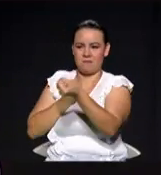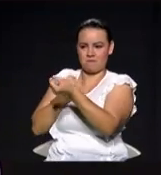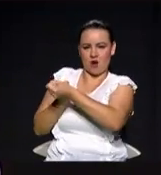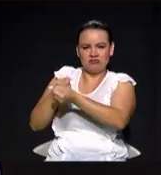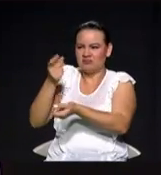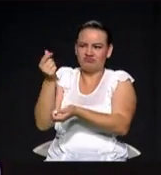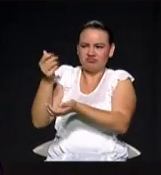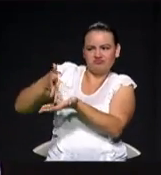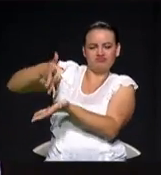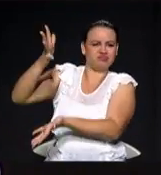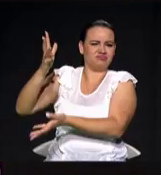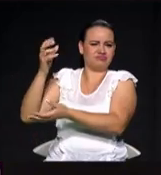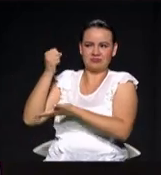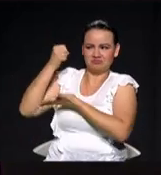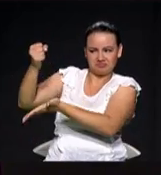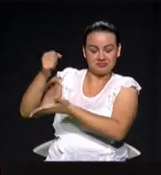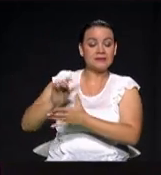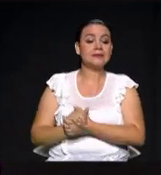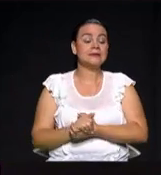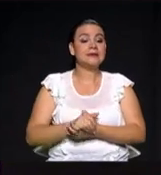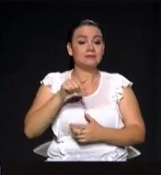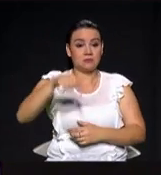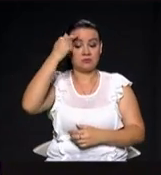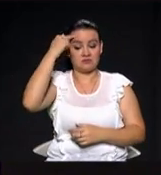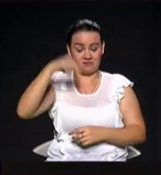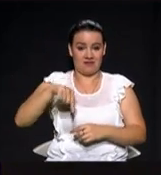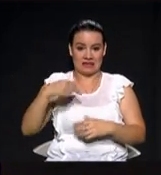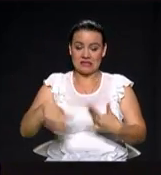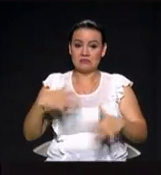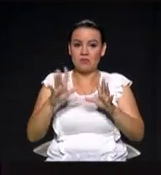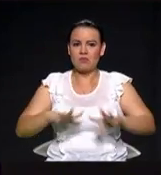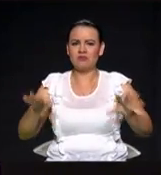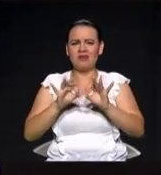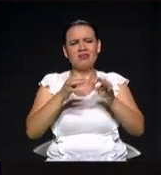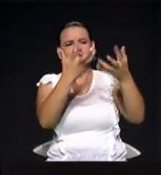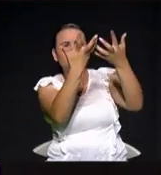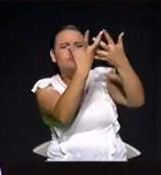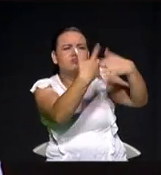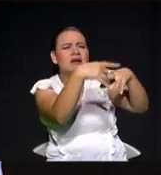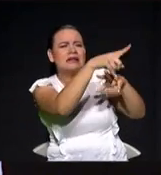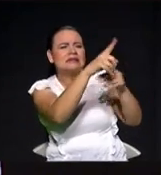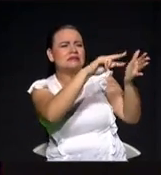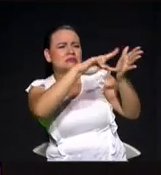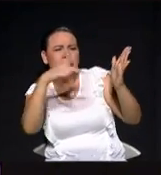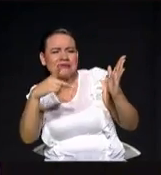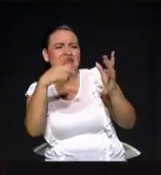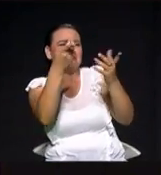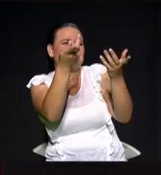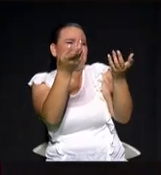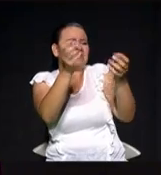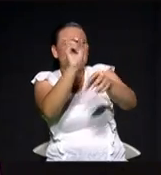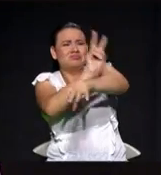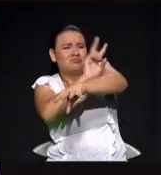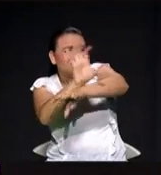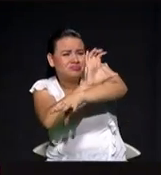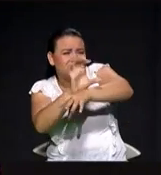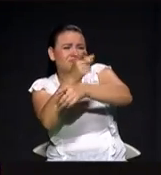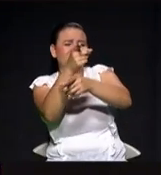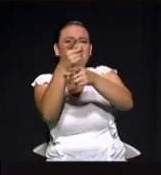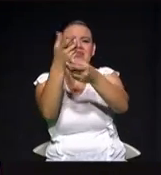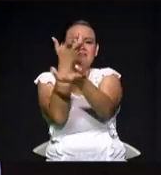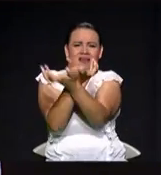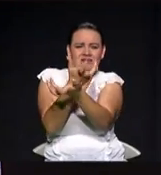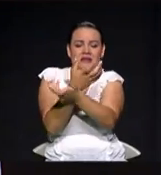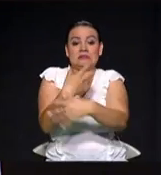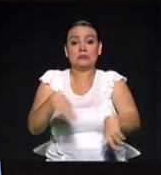el lote ya se arranca para negocios y empresas de tecnología de sistemas de ciencia otra en el perpetuo socorro para los negocios